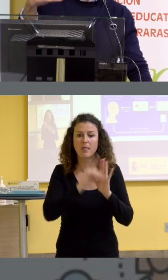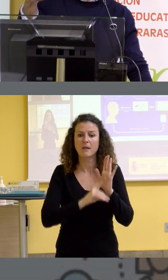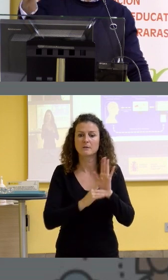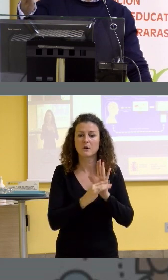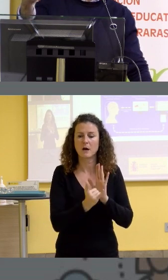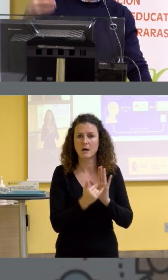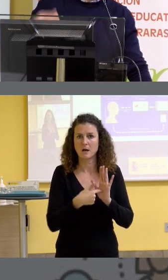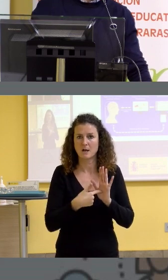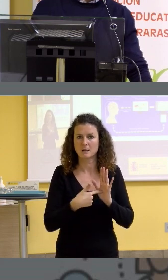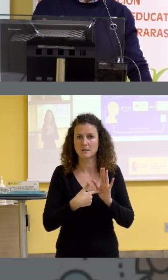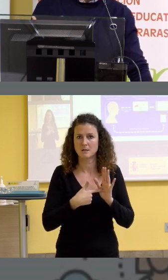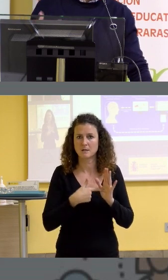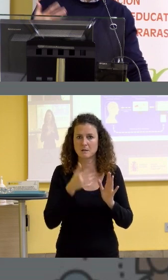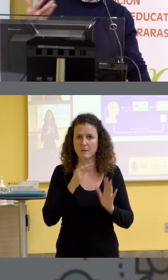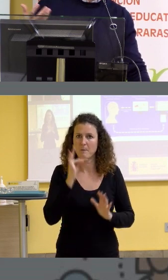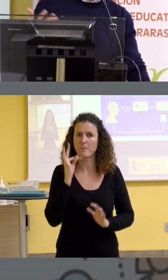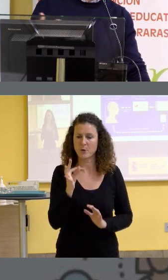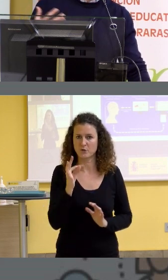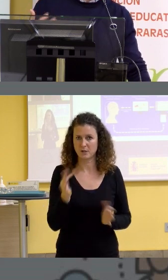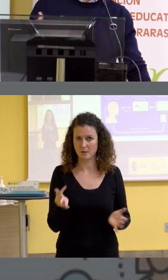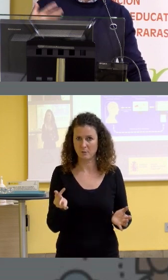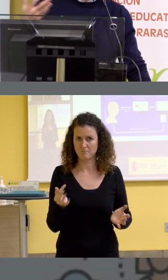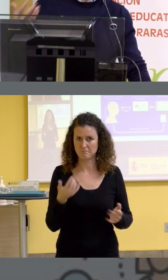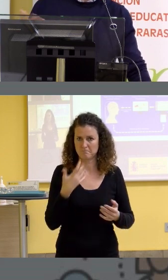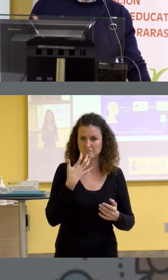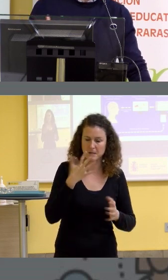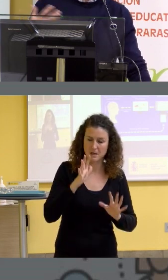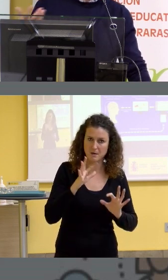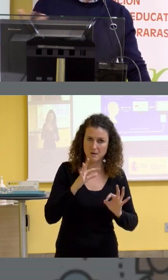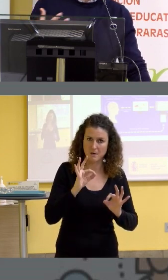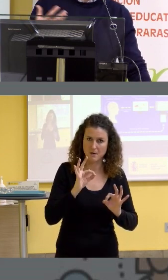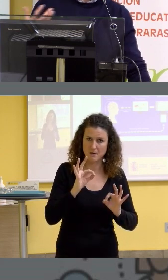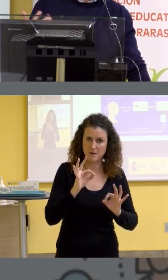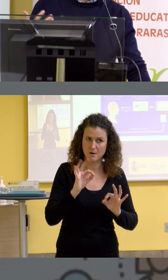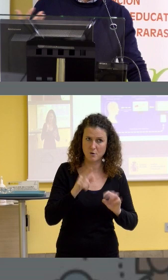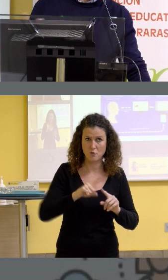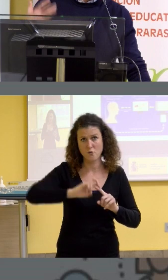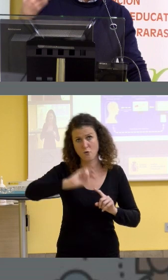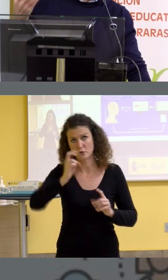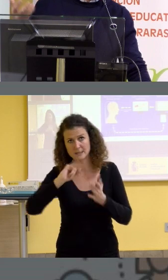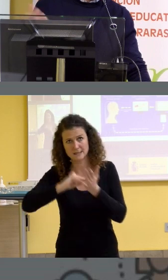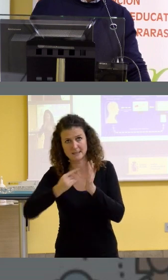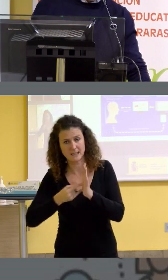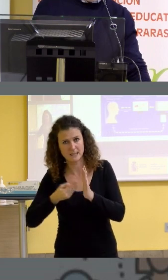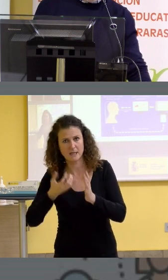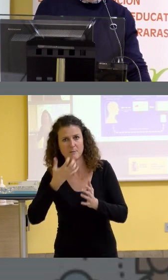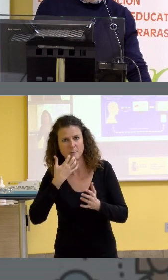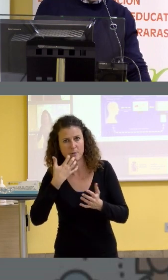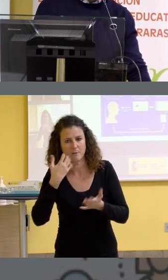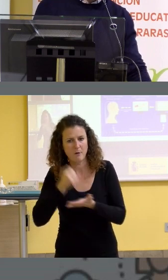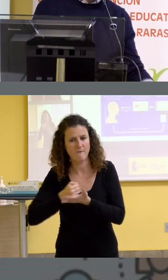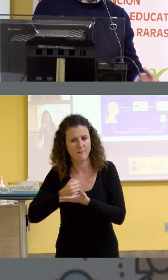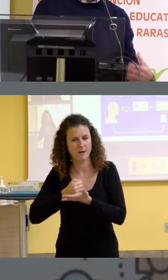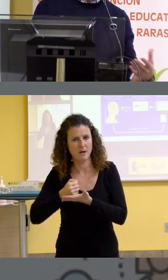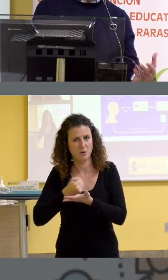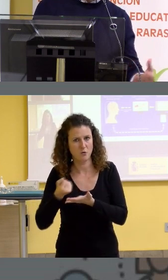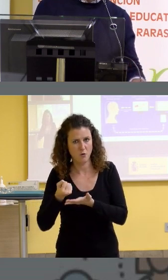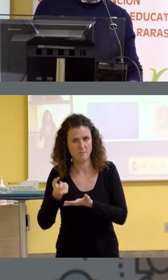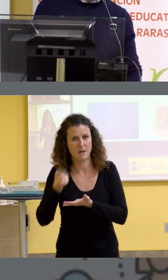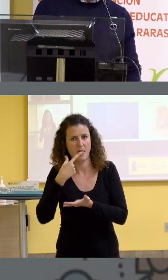que el beneficio se mantiene a largo plazo, o al menos no es un beneficio mayor al que obtenemos con otras técnicas, como es el manejo farmacológico o la